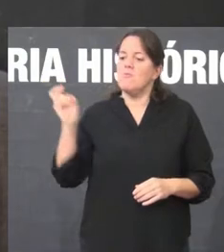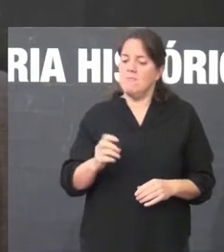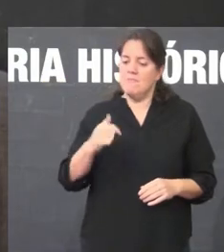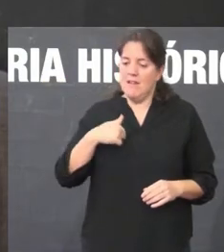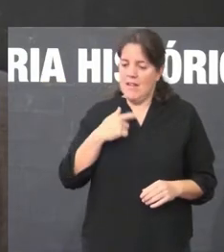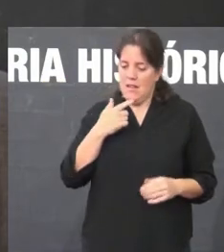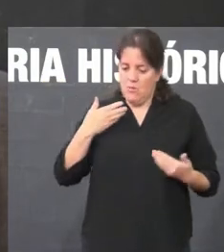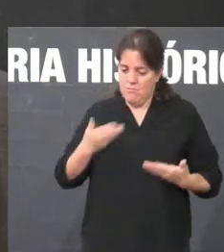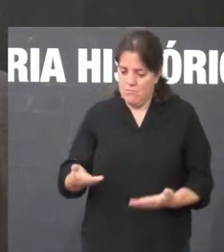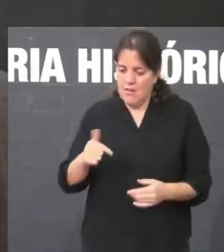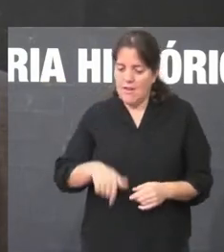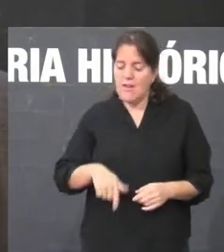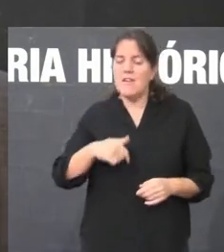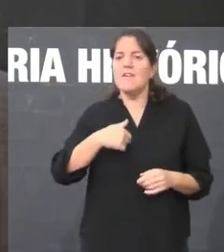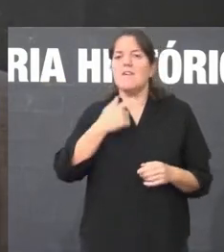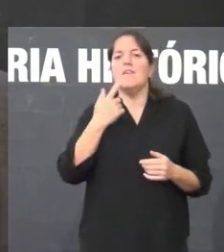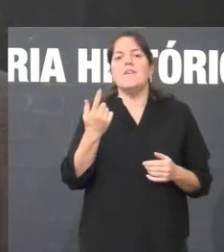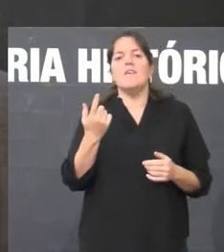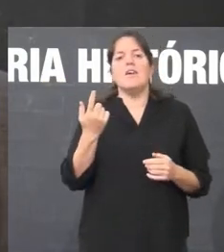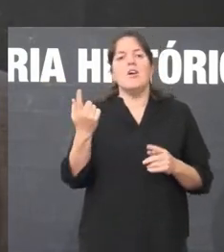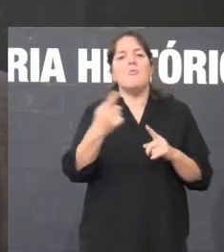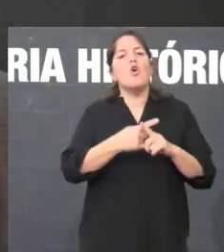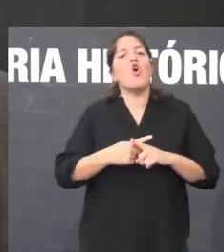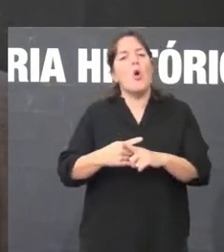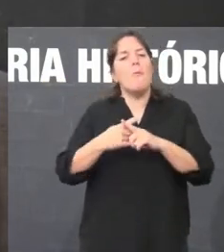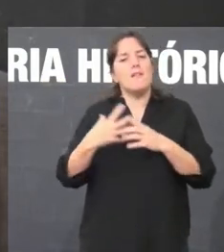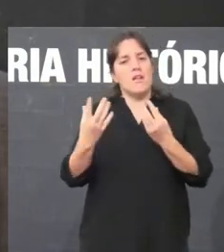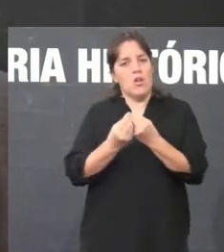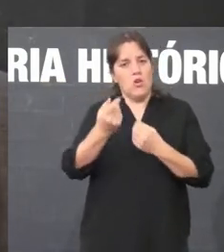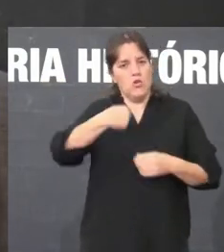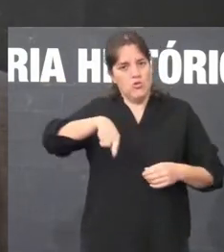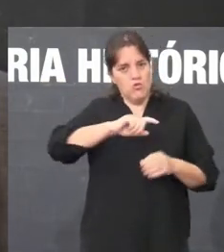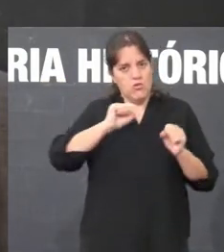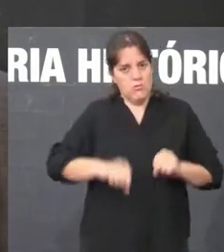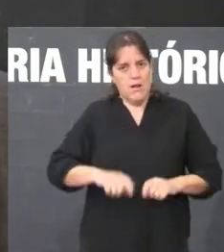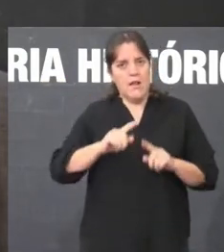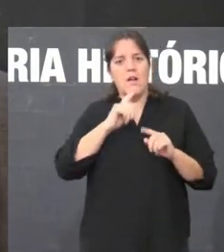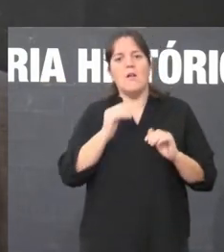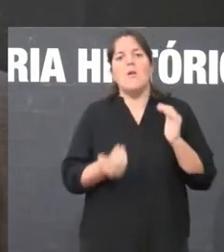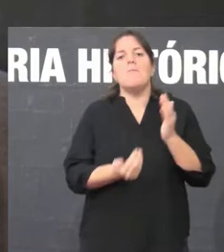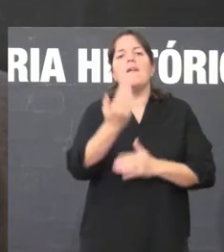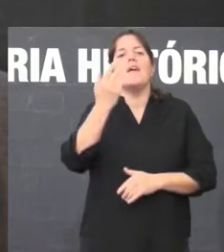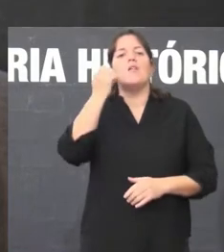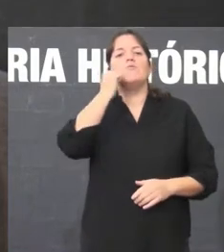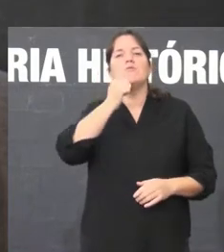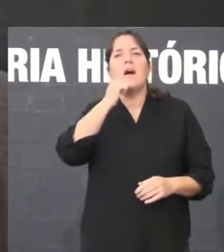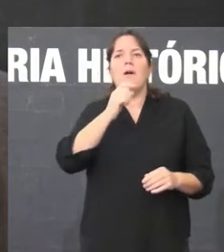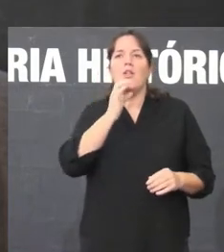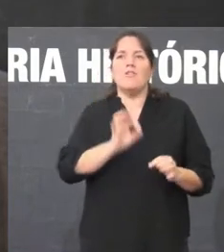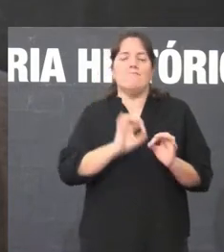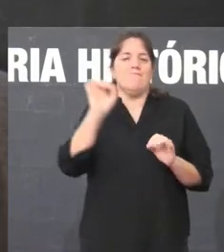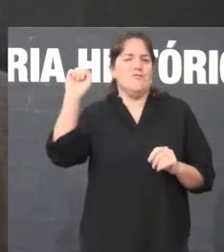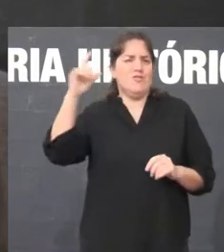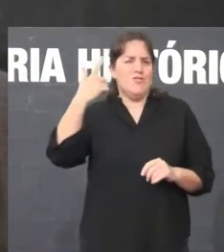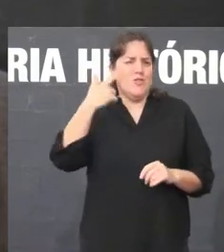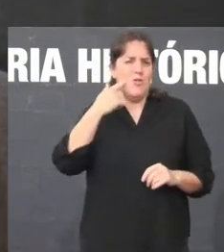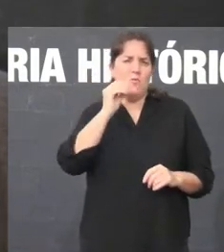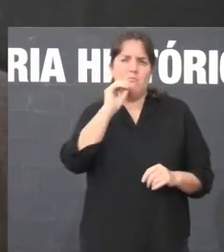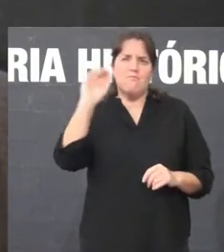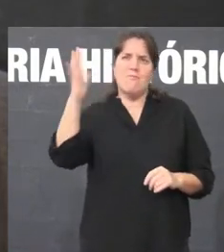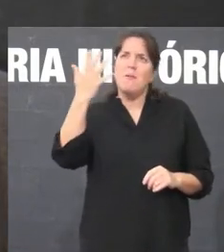por querer compartir con nos este anaco da mañá dun sábado, ademais tan solleiro e tan bon